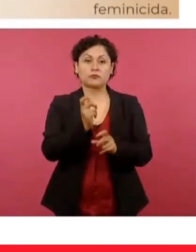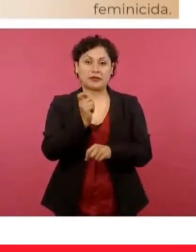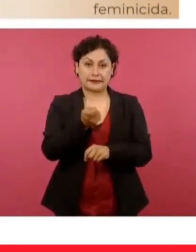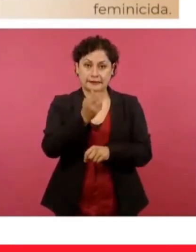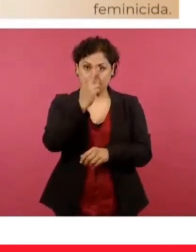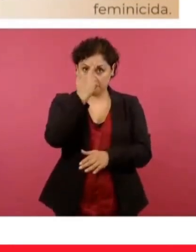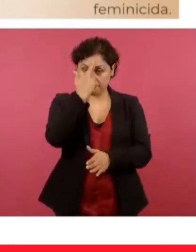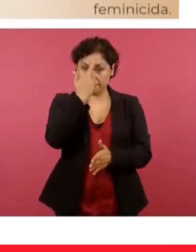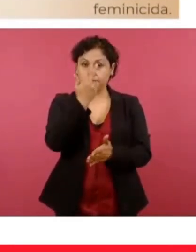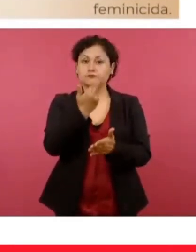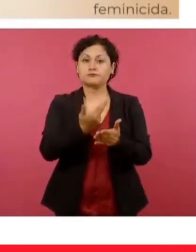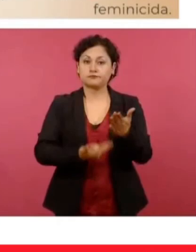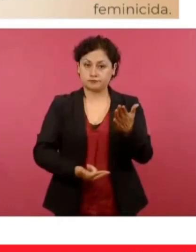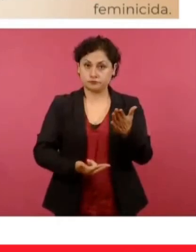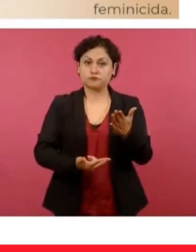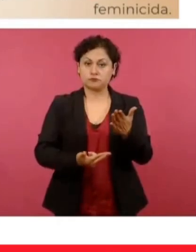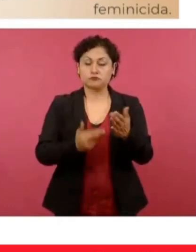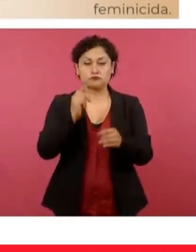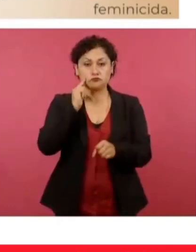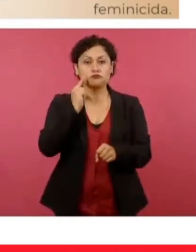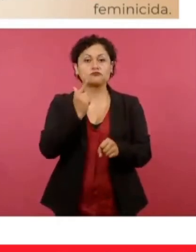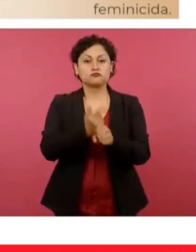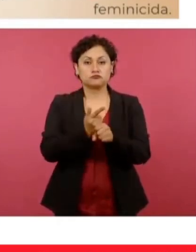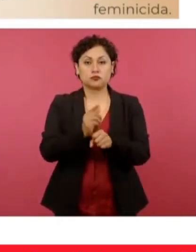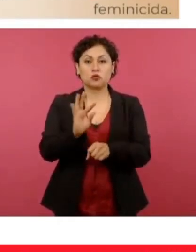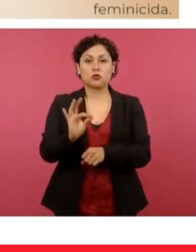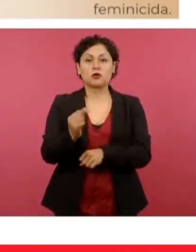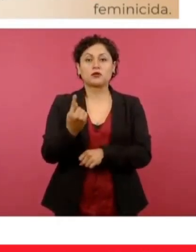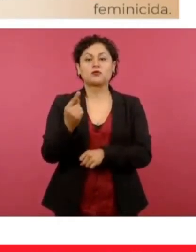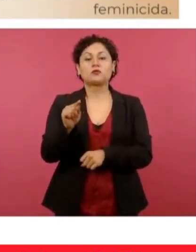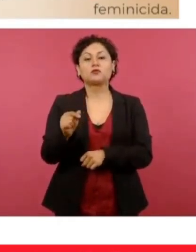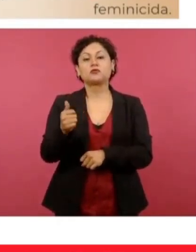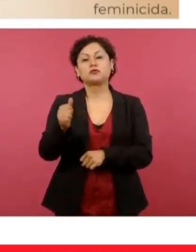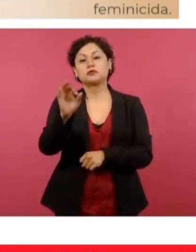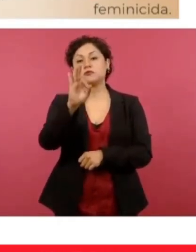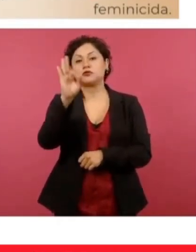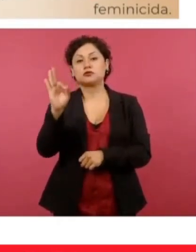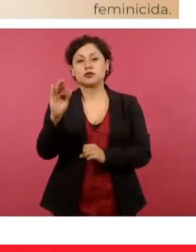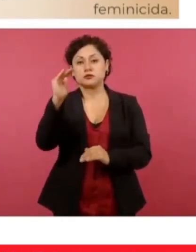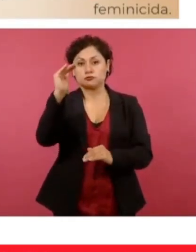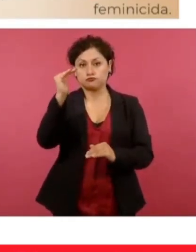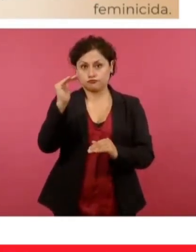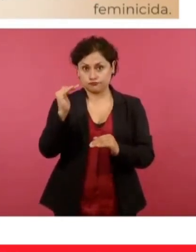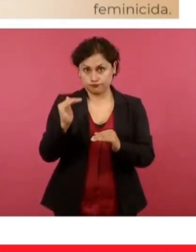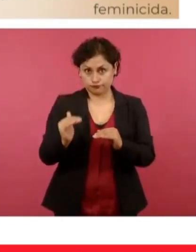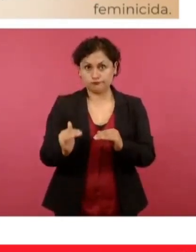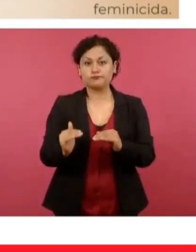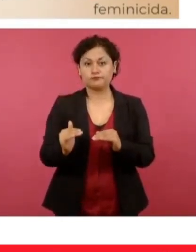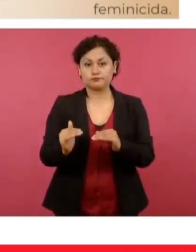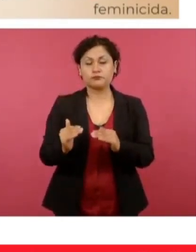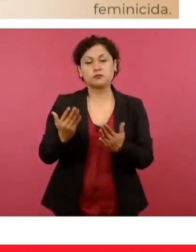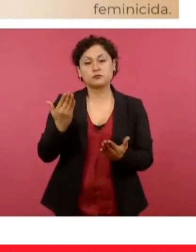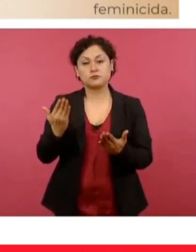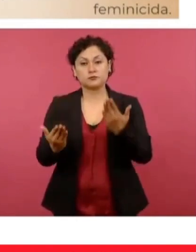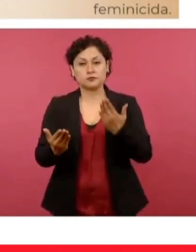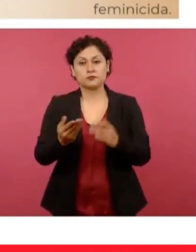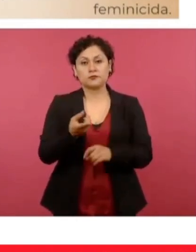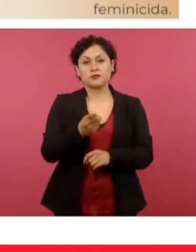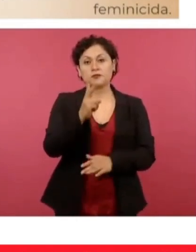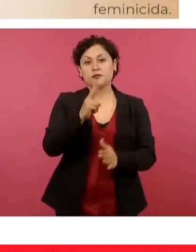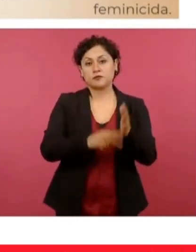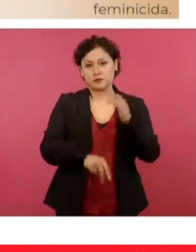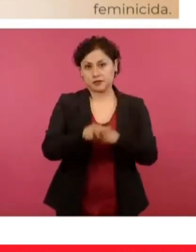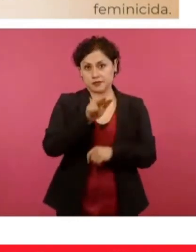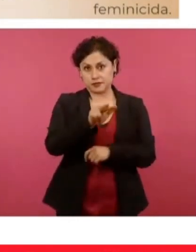también Tuvo una reducción de 41.6 respecto a diciembre de 2018